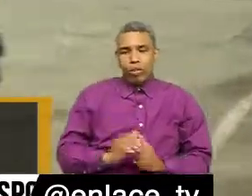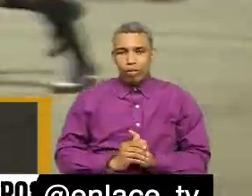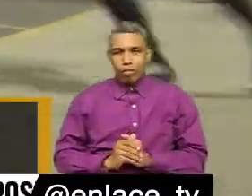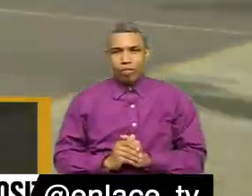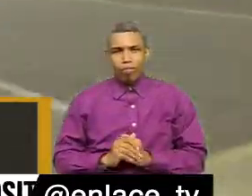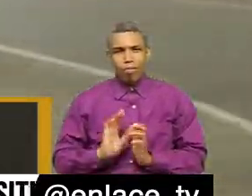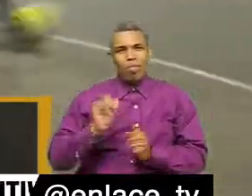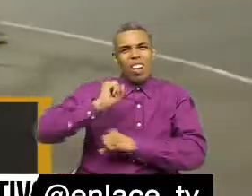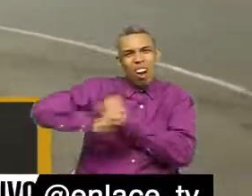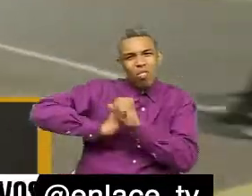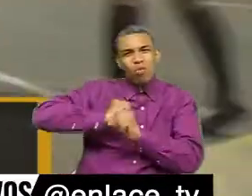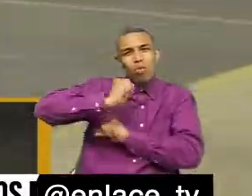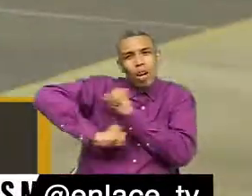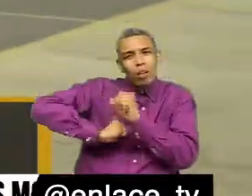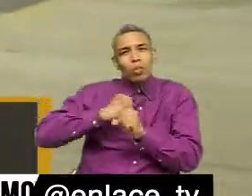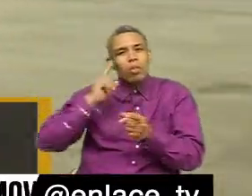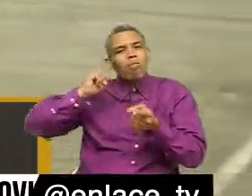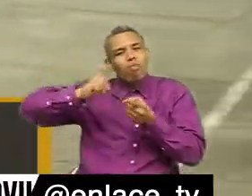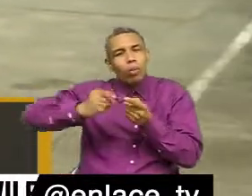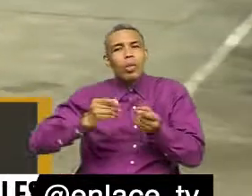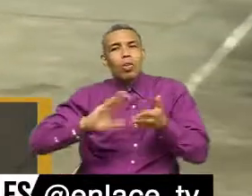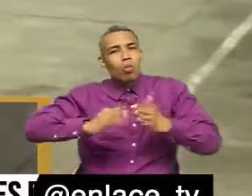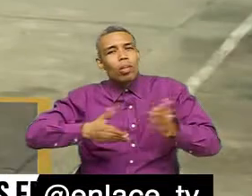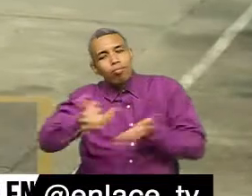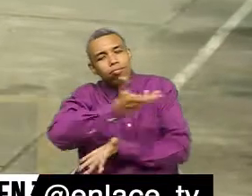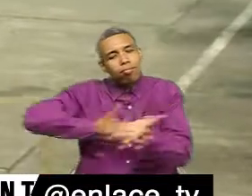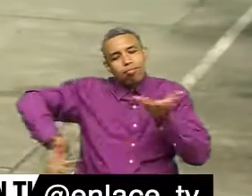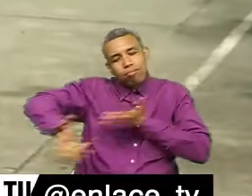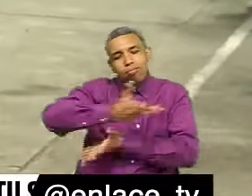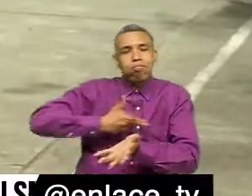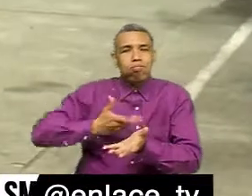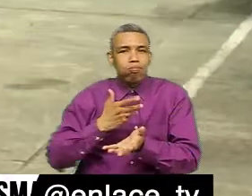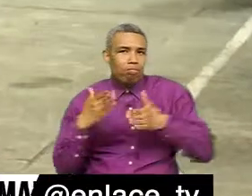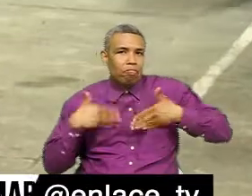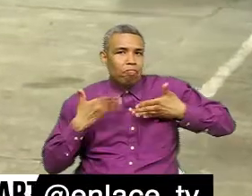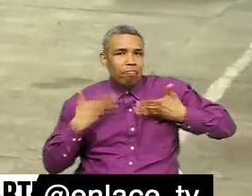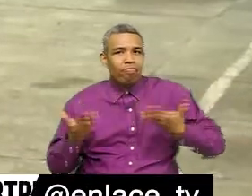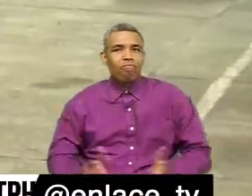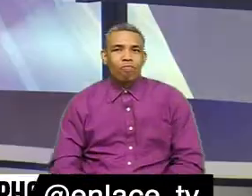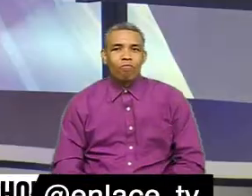la integración entre deportistas y comunidad de ese populoso sector de Barranca Bermeja.